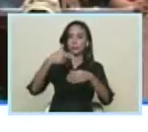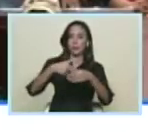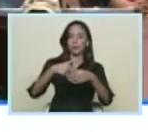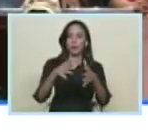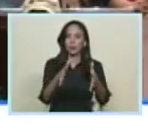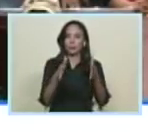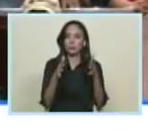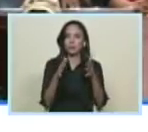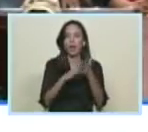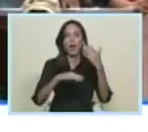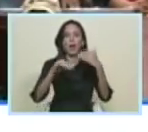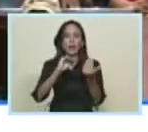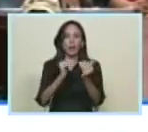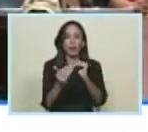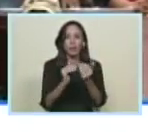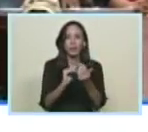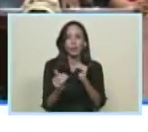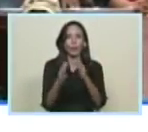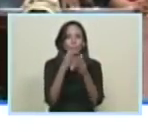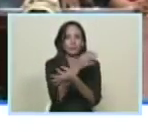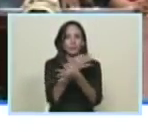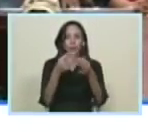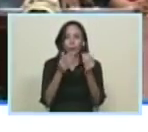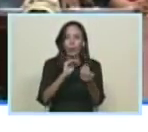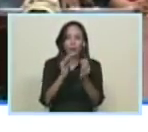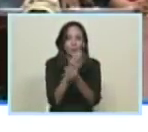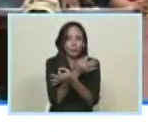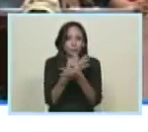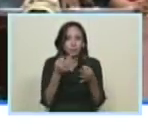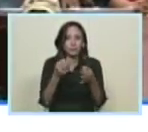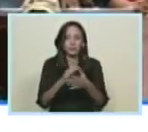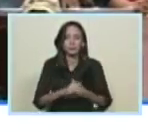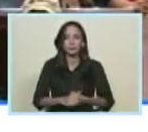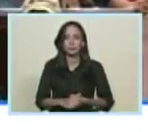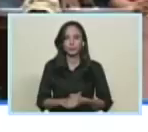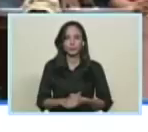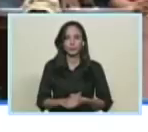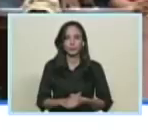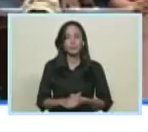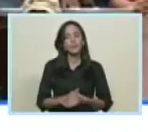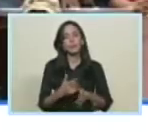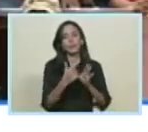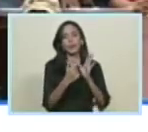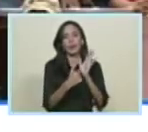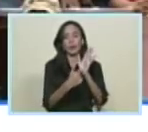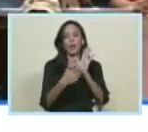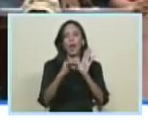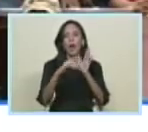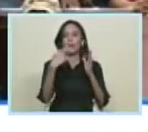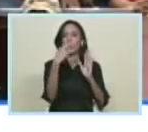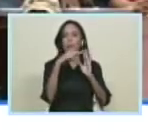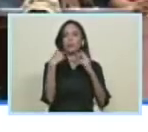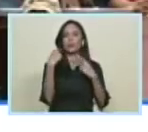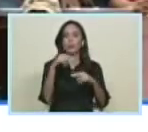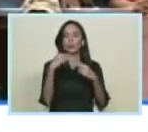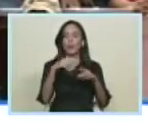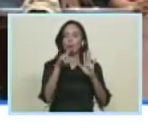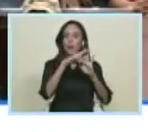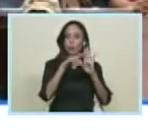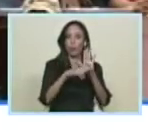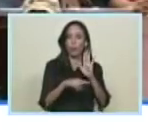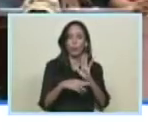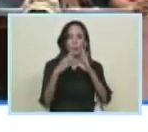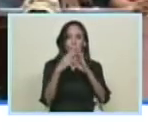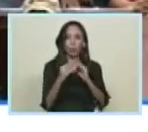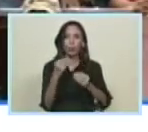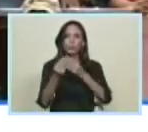poder ético, ético. ¿Mm? Aquí tengo pues los estatutos de PDVSA hechos